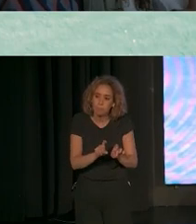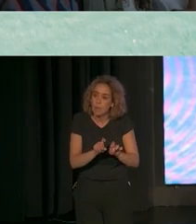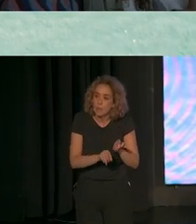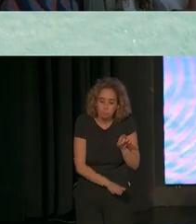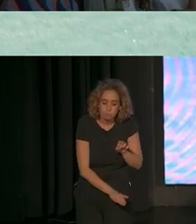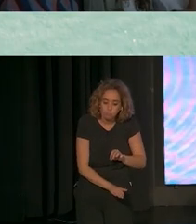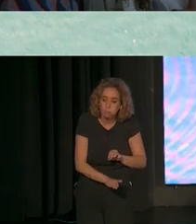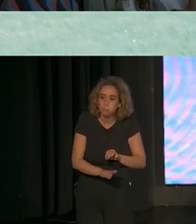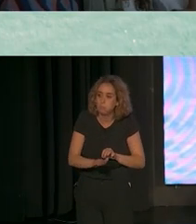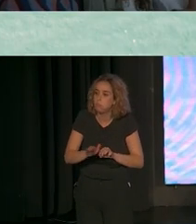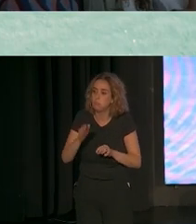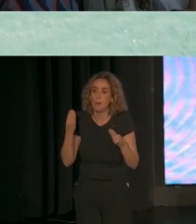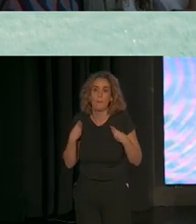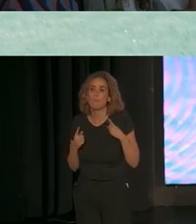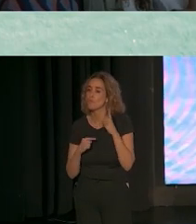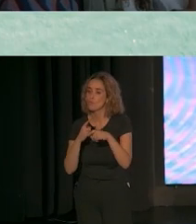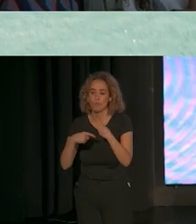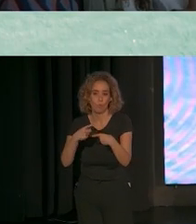largo de las actividades y rutinas del diario.